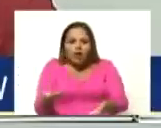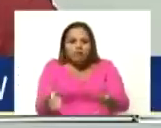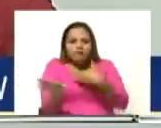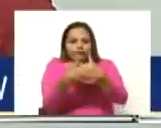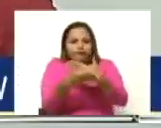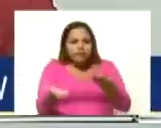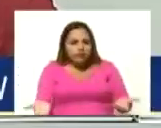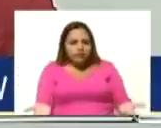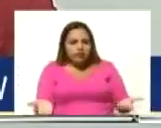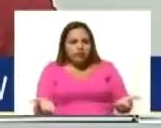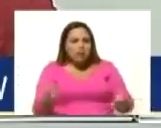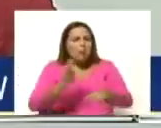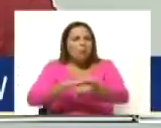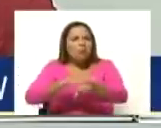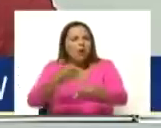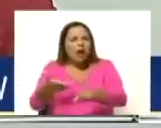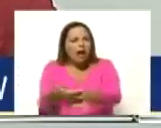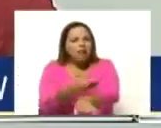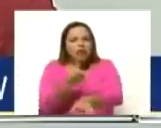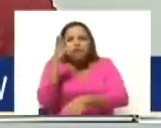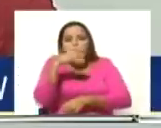¿Por qué no lo hacían antes?